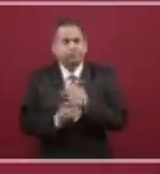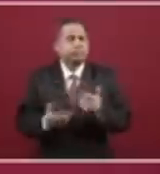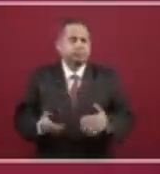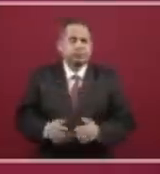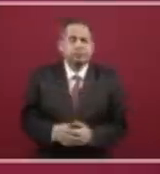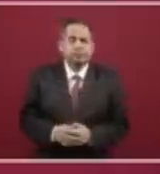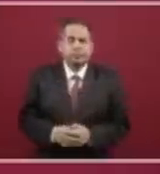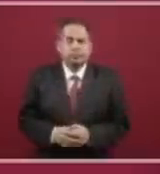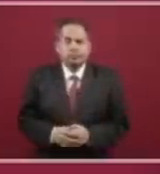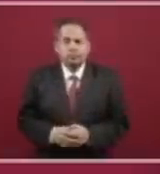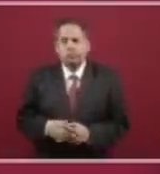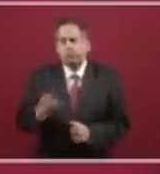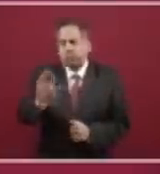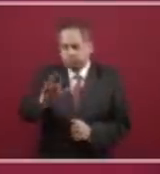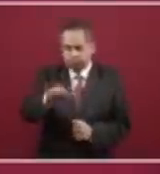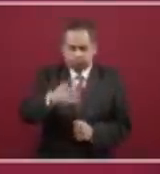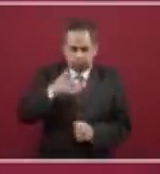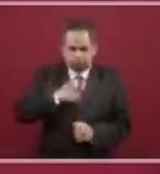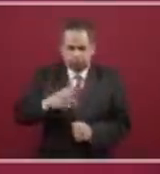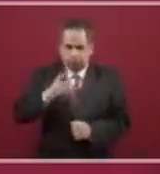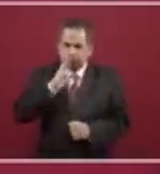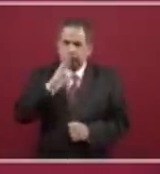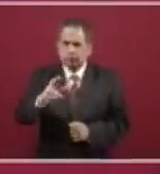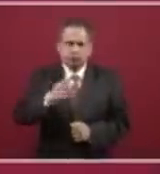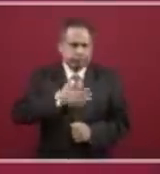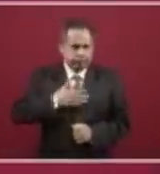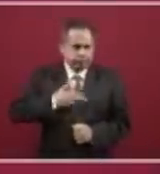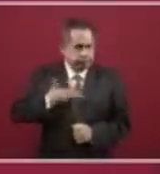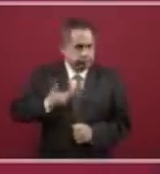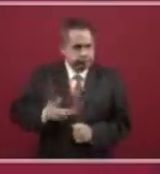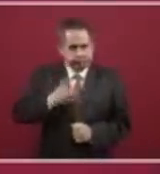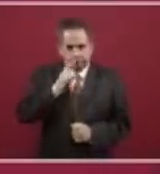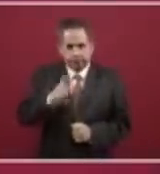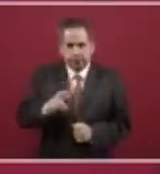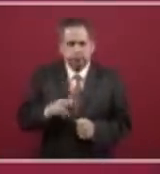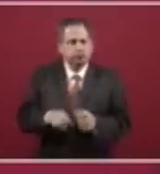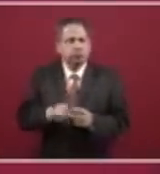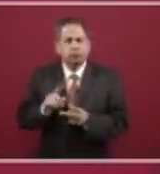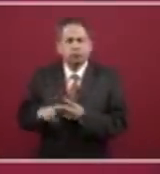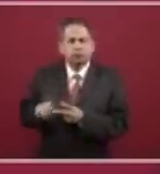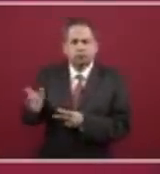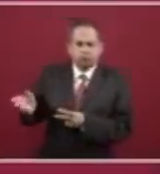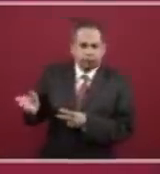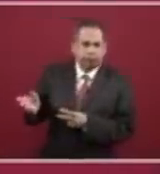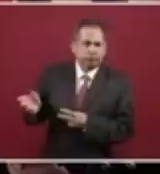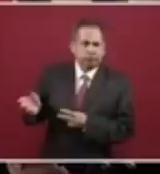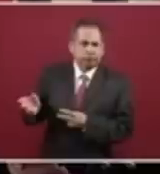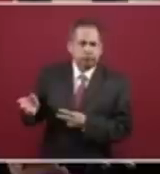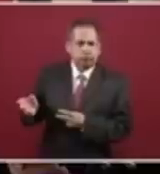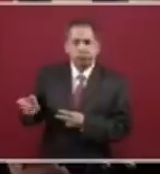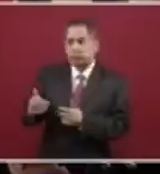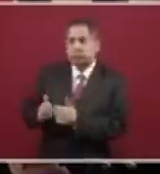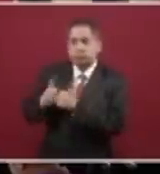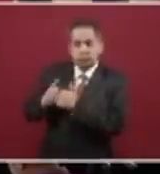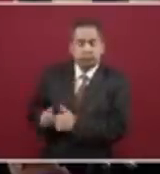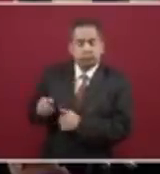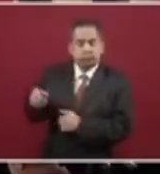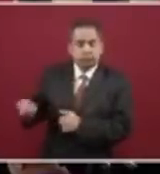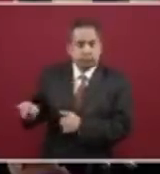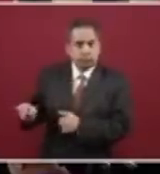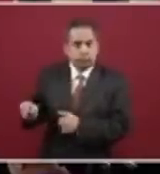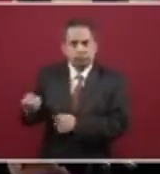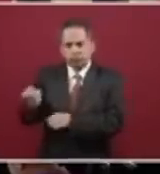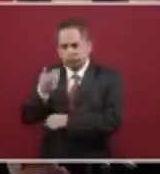bueno yo contesto lo que nos corresponde y cómo va a quedarse con ustedes el